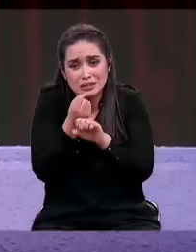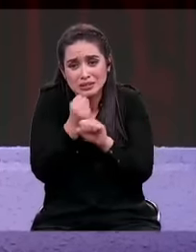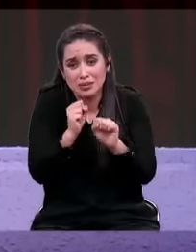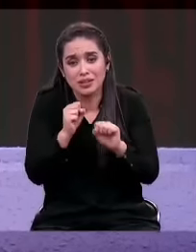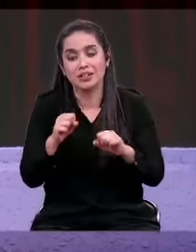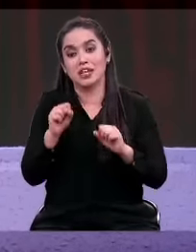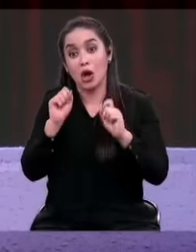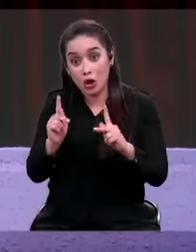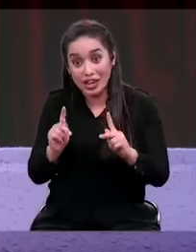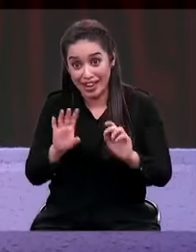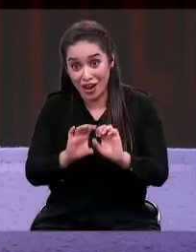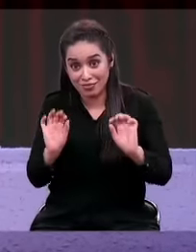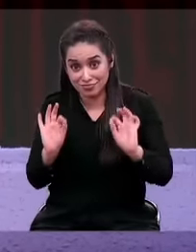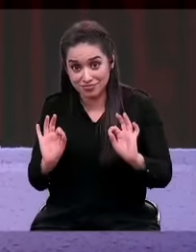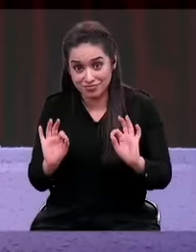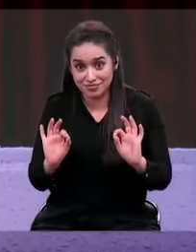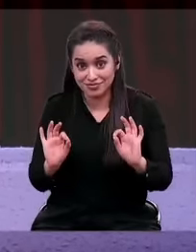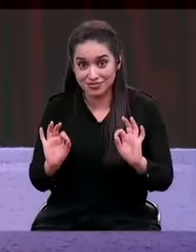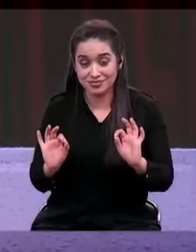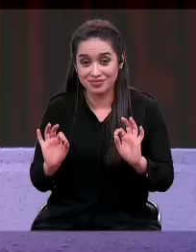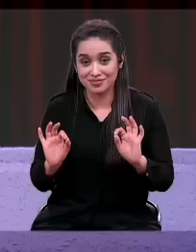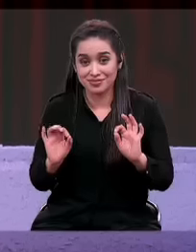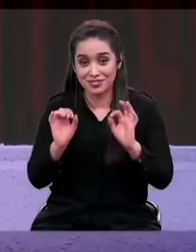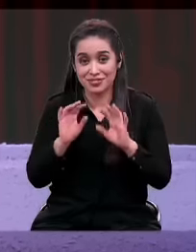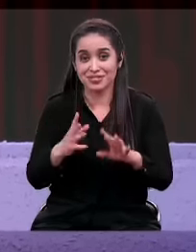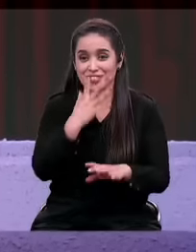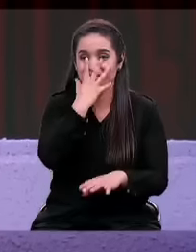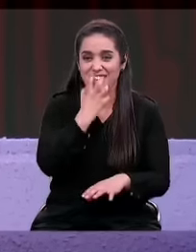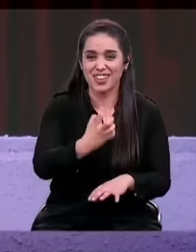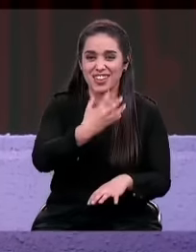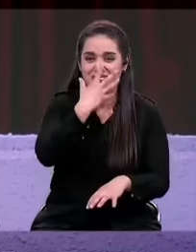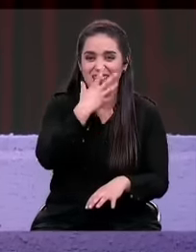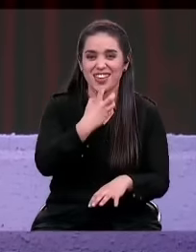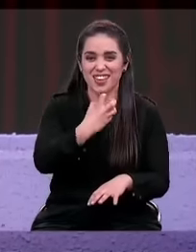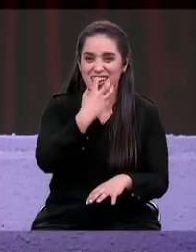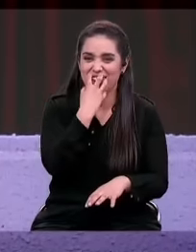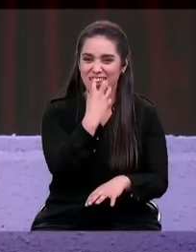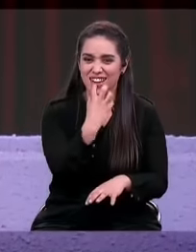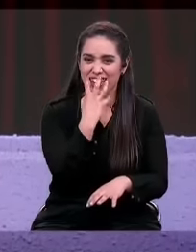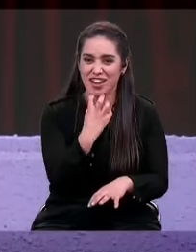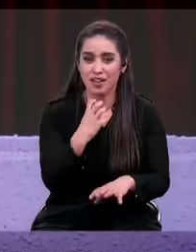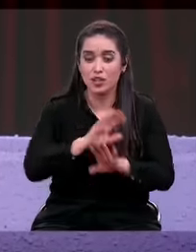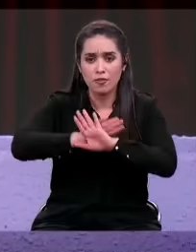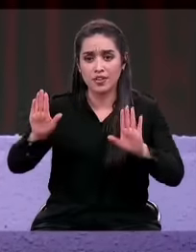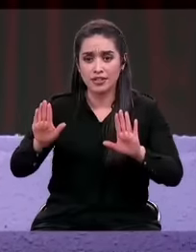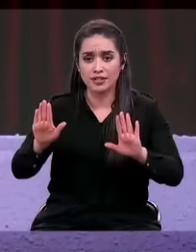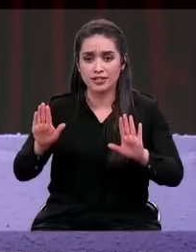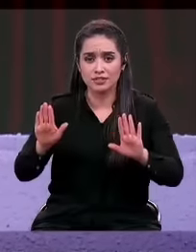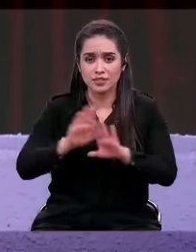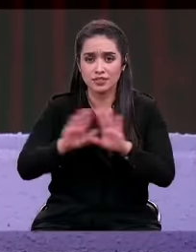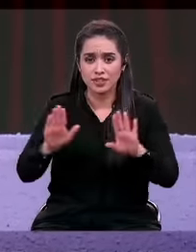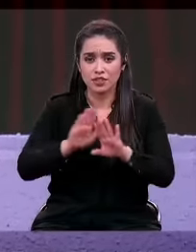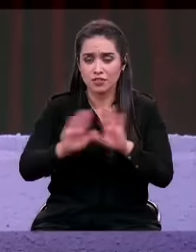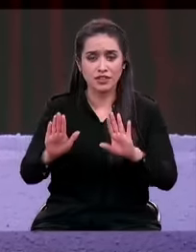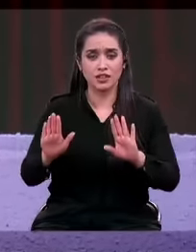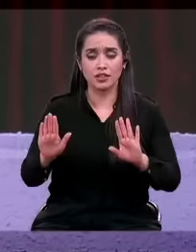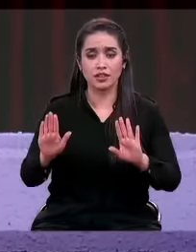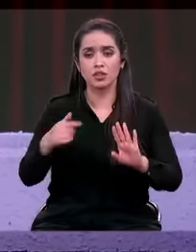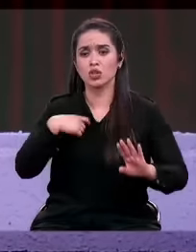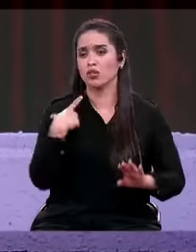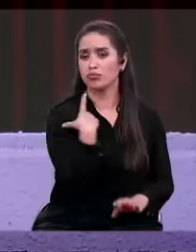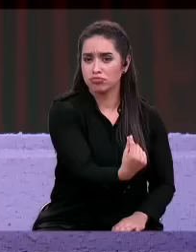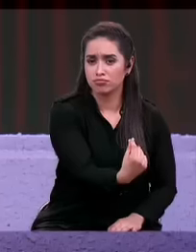¡Oh! Ahora sí, Manolo. ¡Oh, sí! ¡Oh, sí! ¡Oh, sí! ¡No, sí! ¡Basta! ¿Qué? Lo siento. Lo siento. Tengo